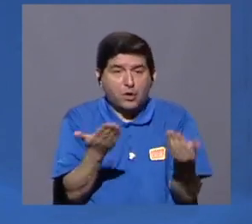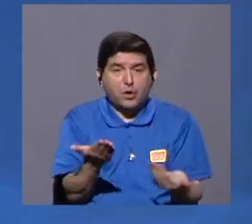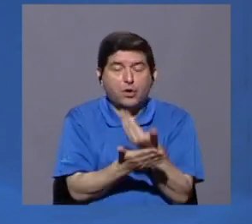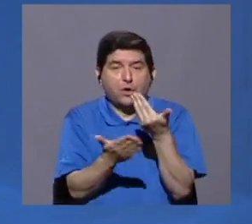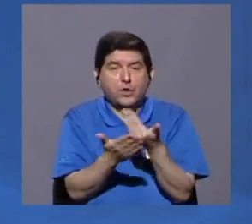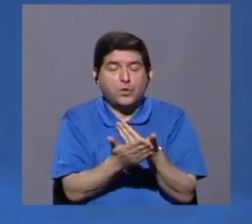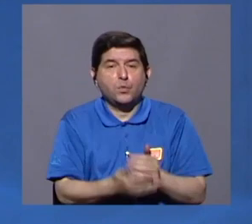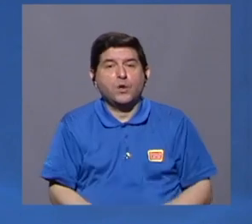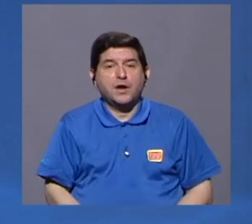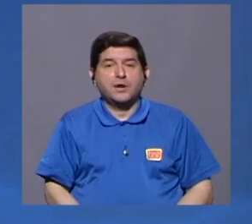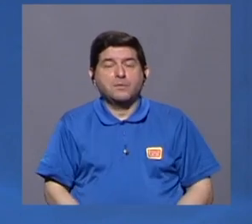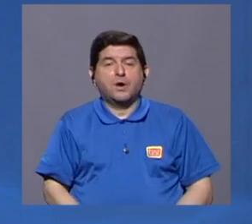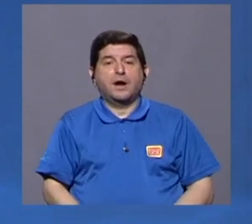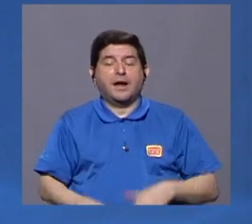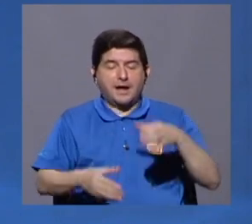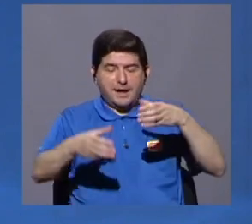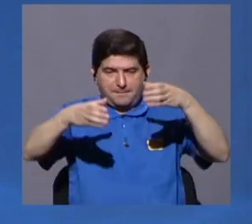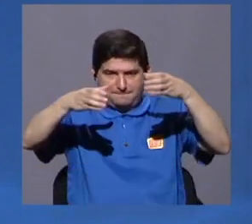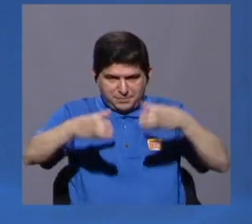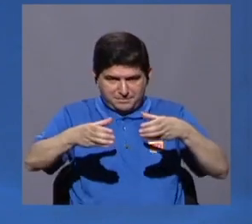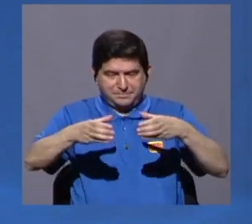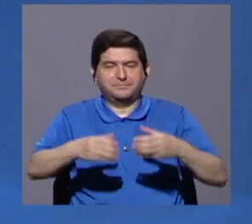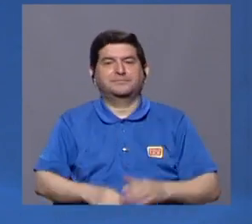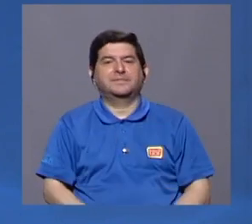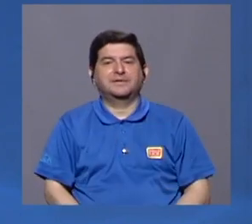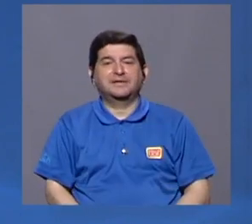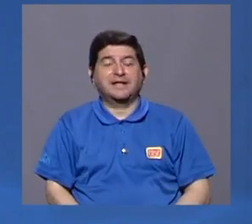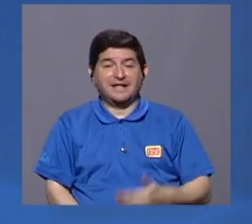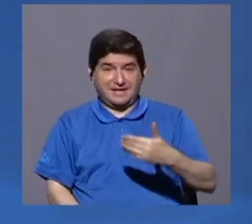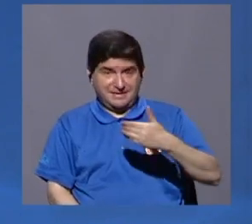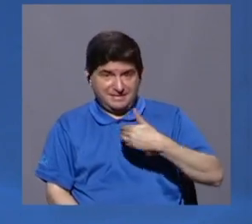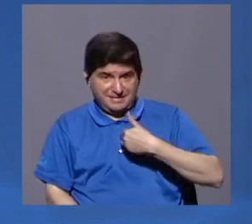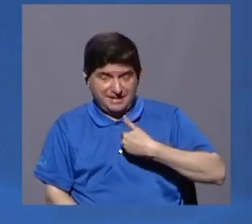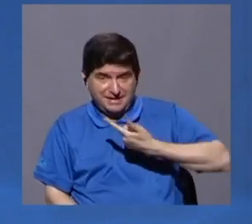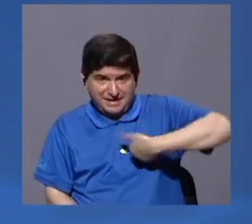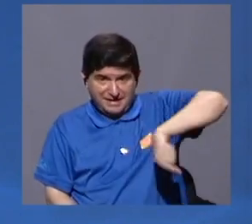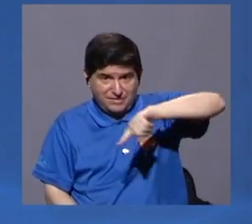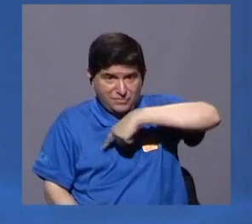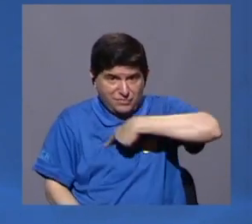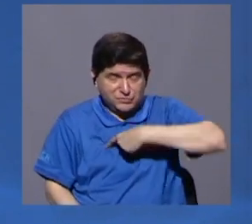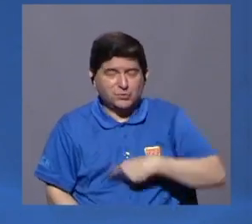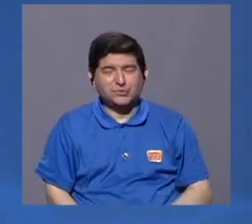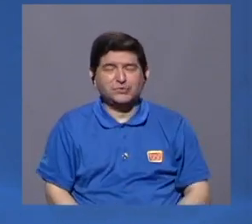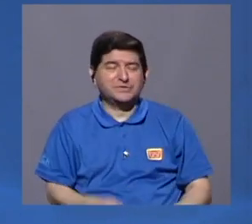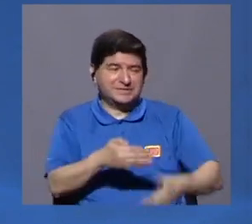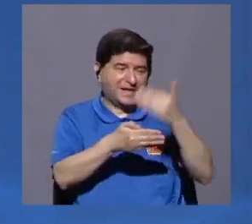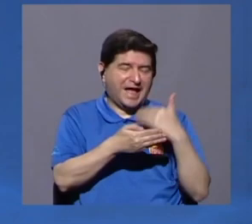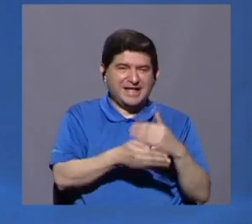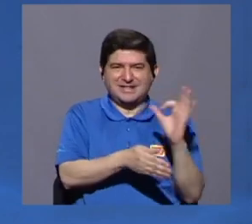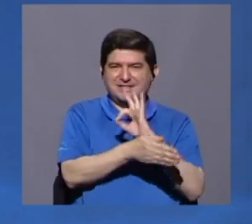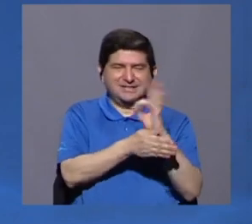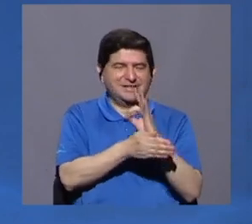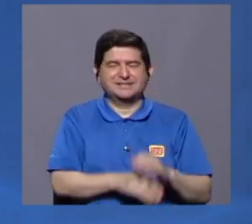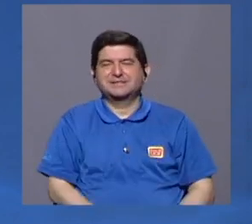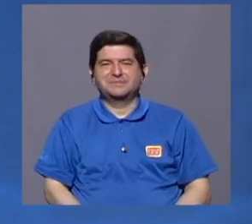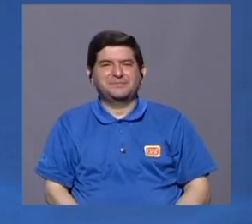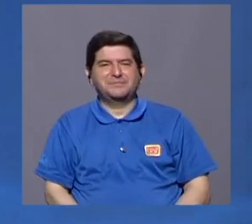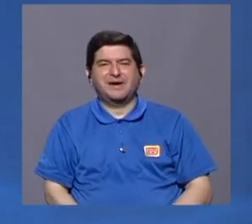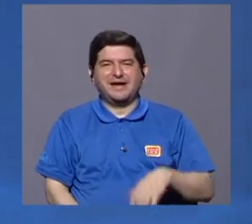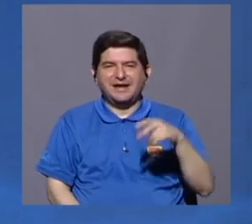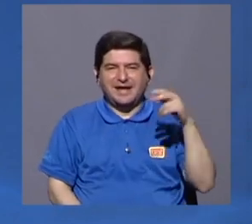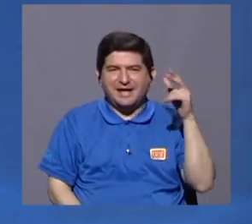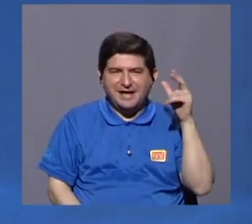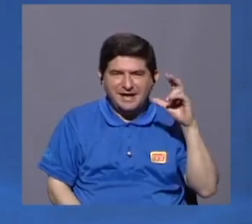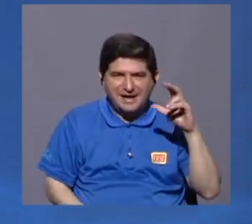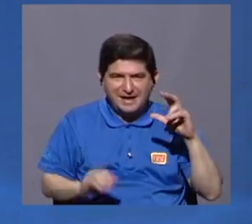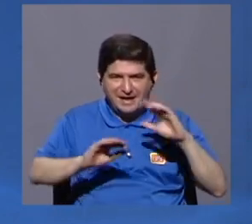montura porque la antena que teníamos este no funcionaba para la radioastronomía yo les contaba que